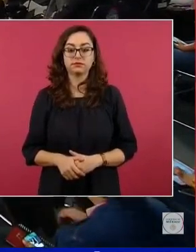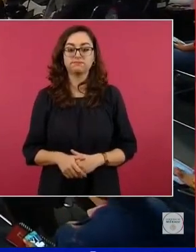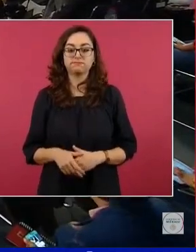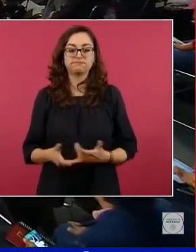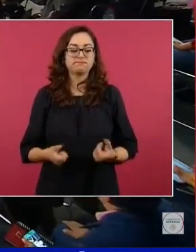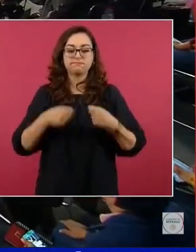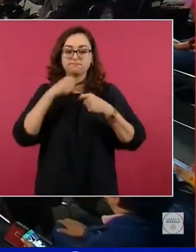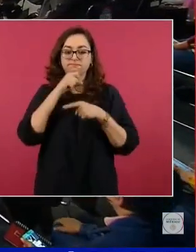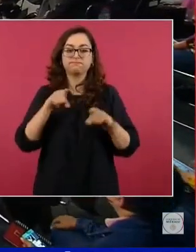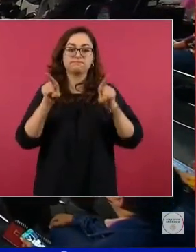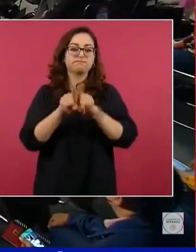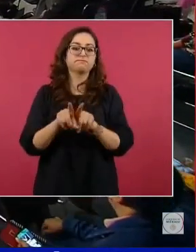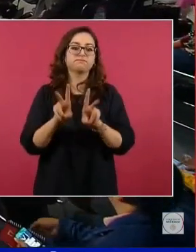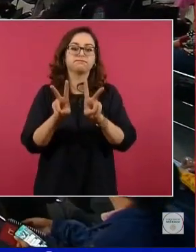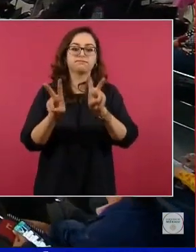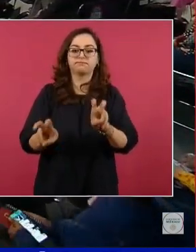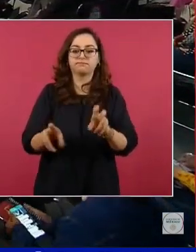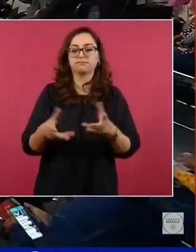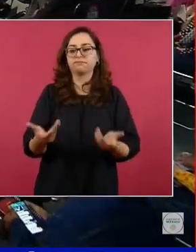3